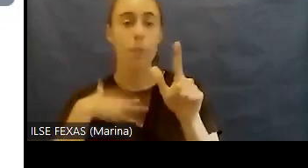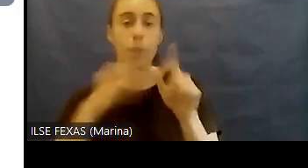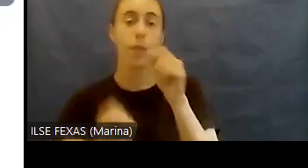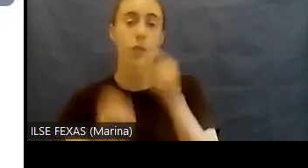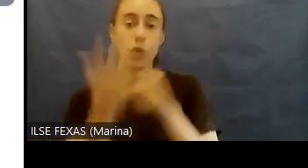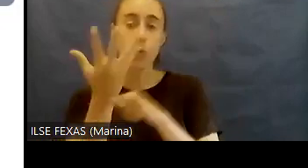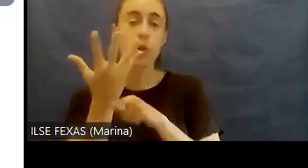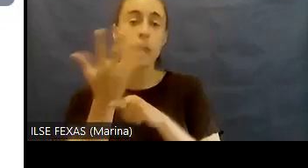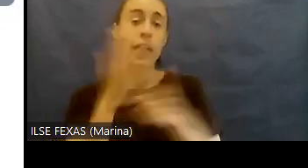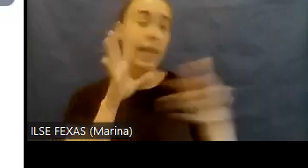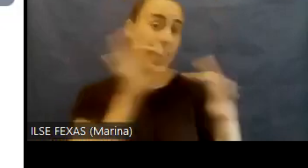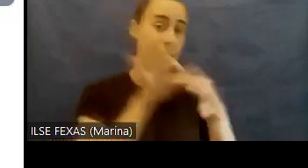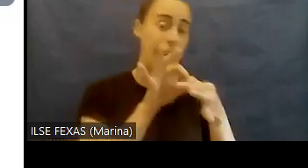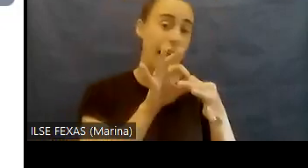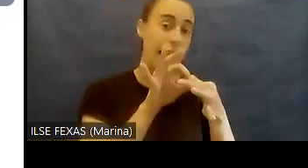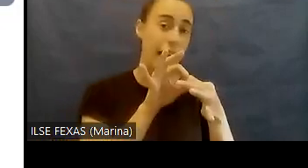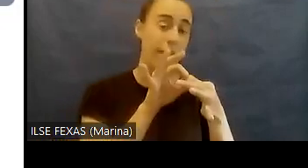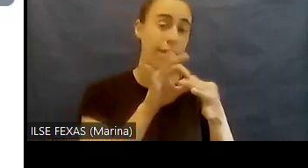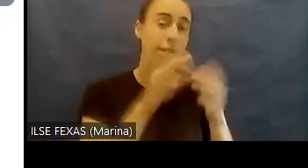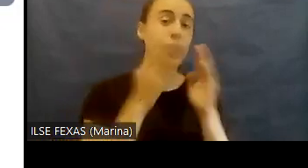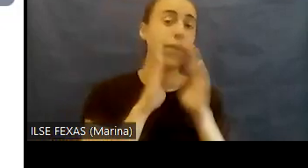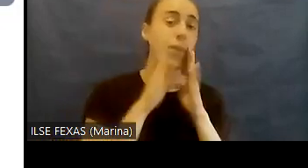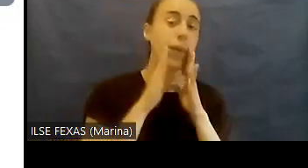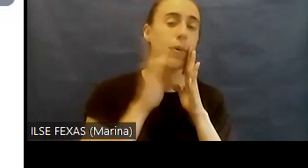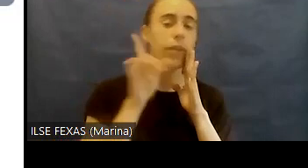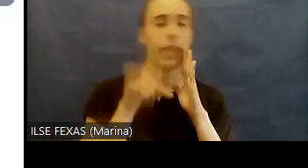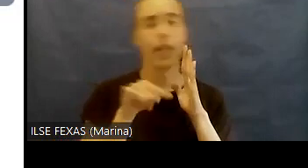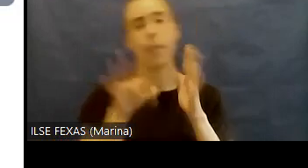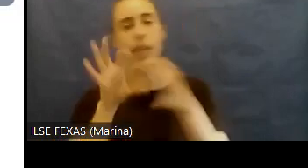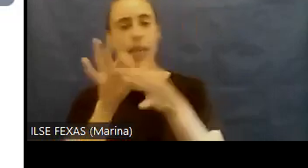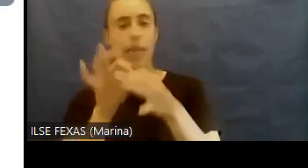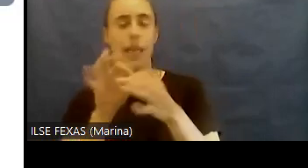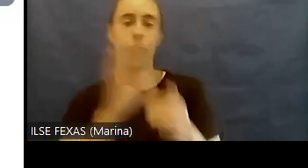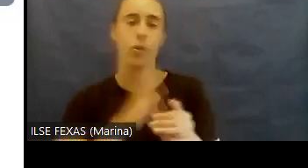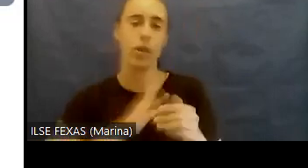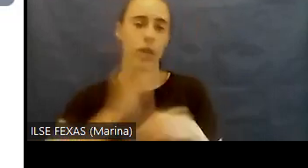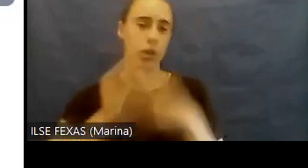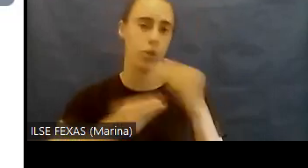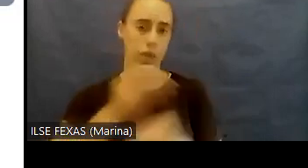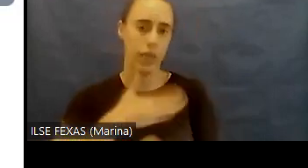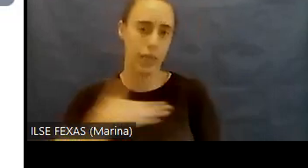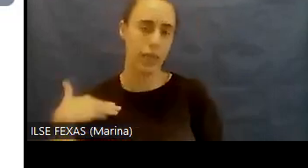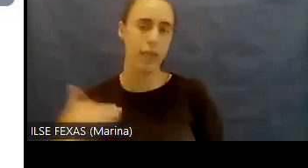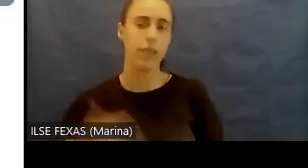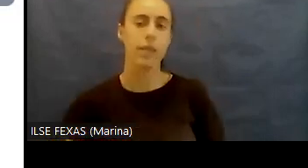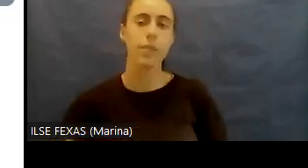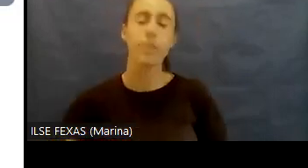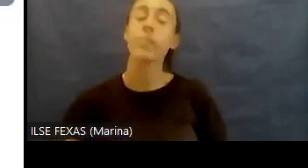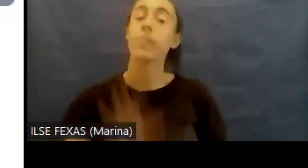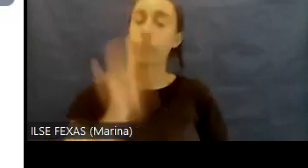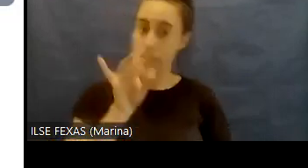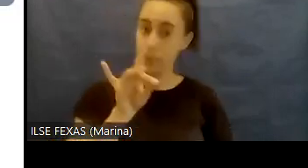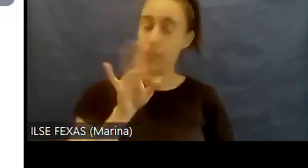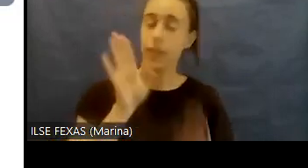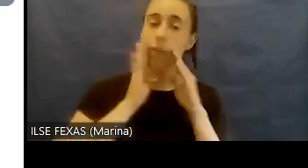el enlace. Claro. En el Facebook o así, por si luego lo queréis utilizar. Perfecto, para... ahí también, ahí perfecto, Paco, también lo ponemos ahí y vale.